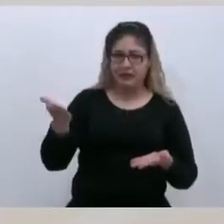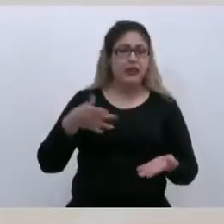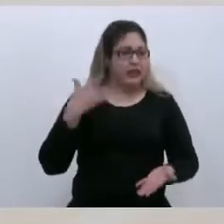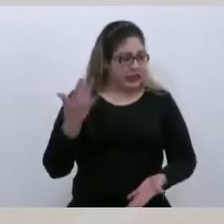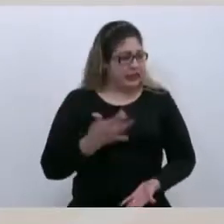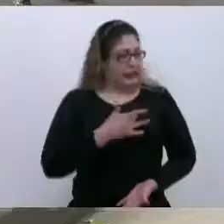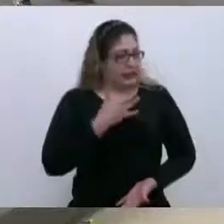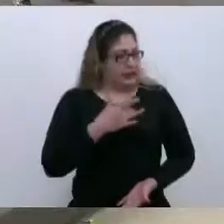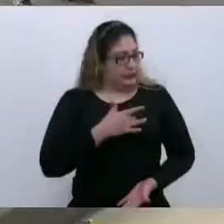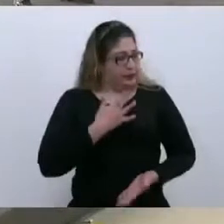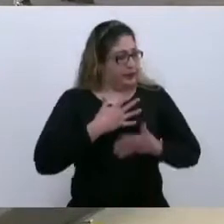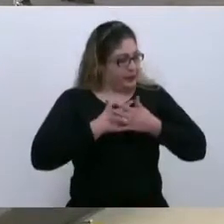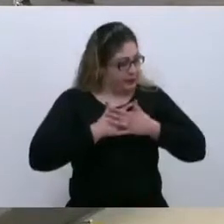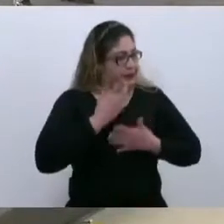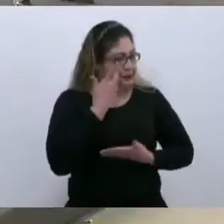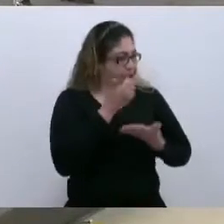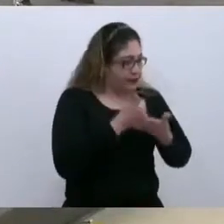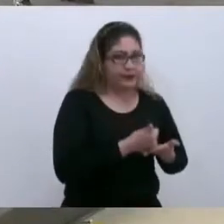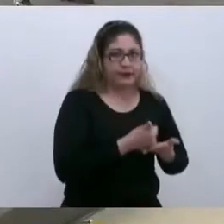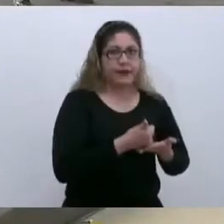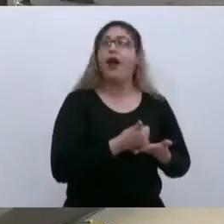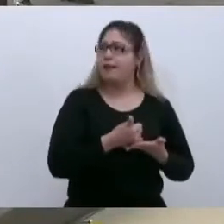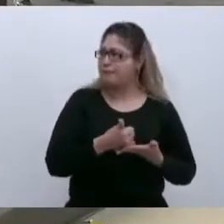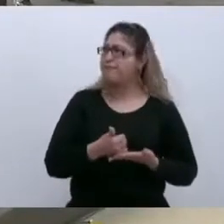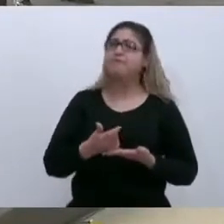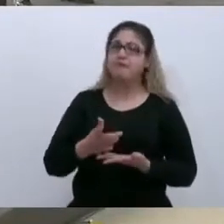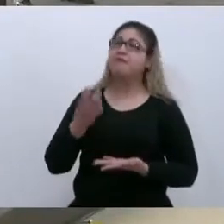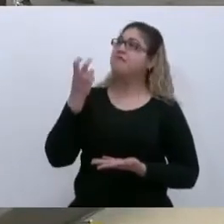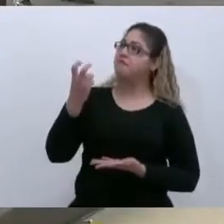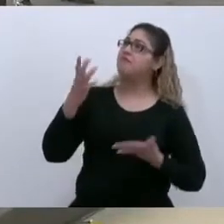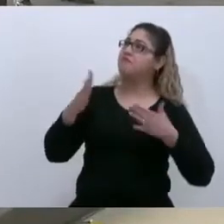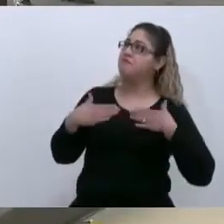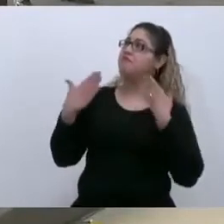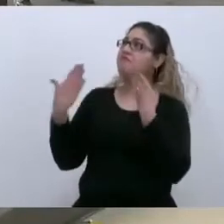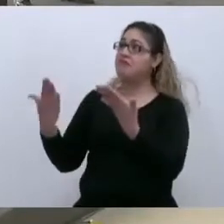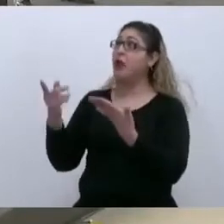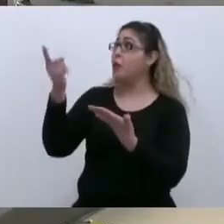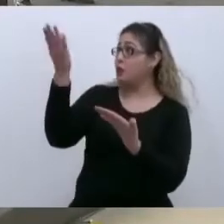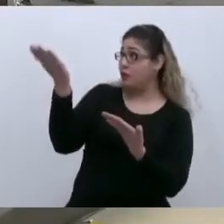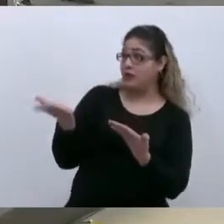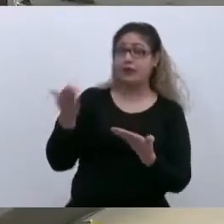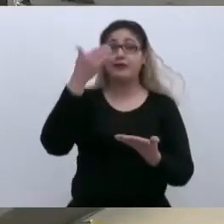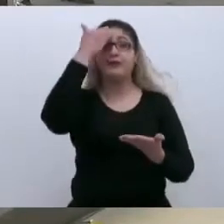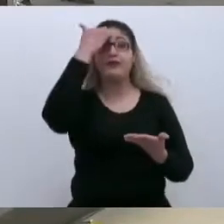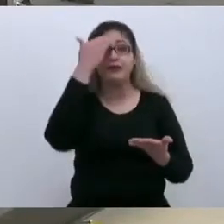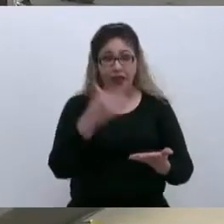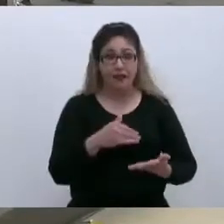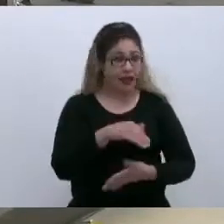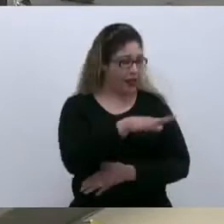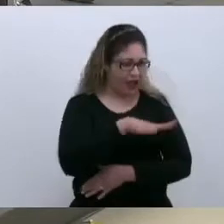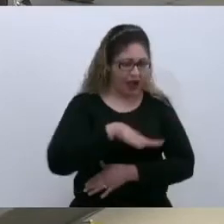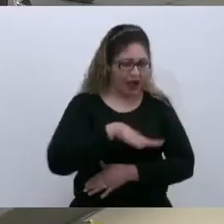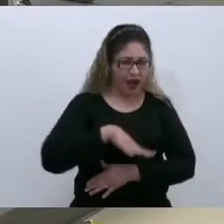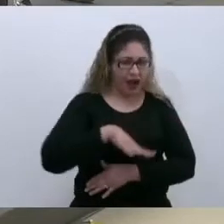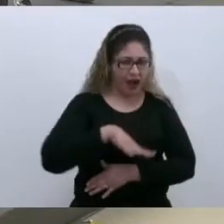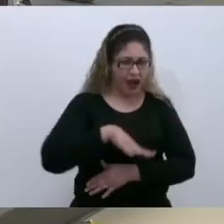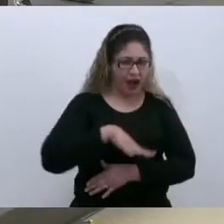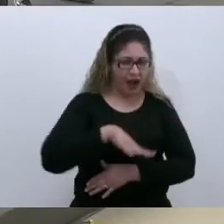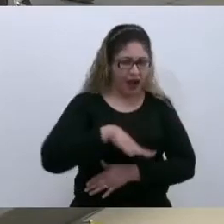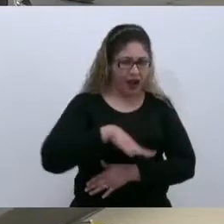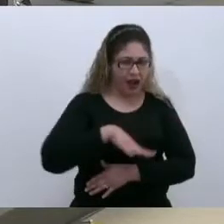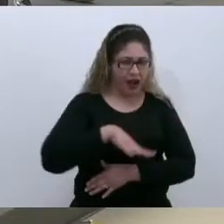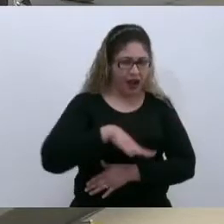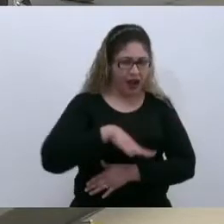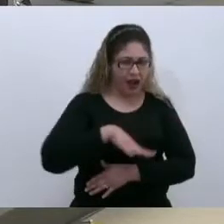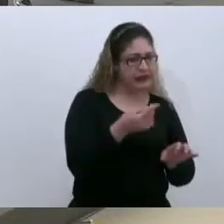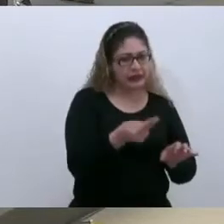tiene, del conocimiento de la realidad que se vive en cada una de las regiones de nuestro país. Por